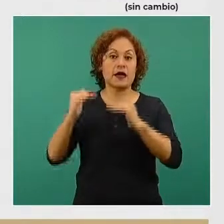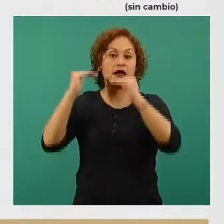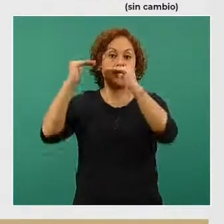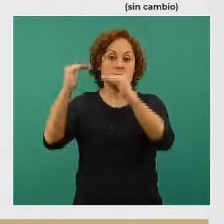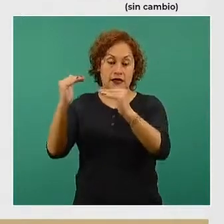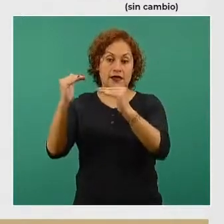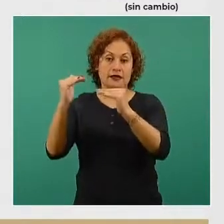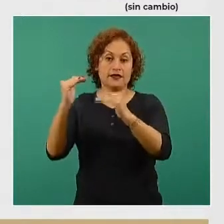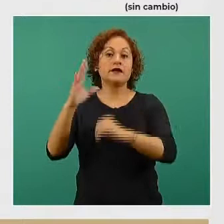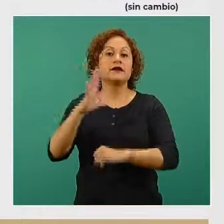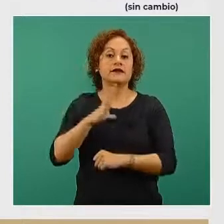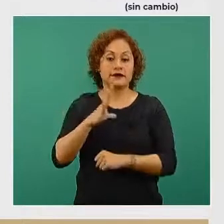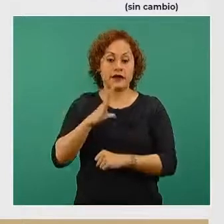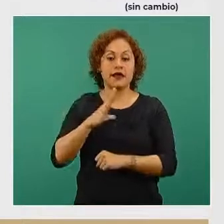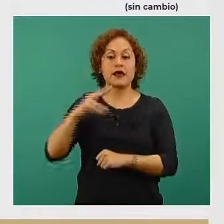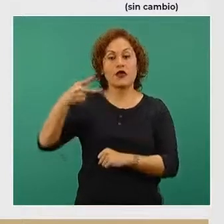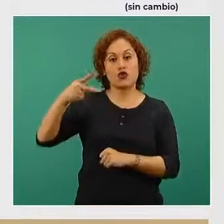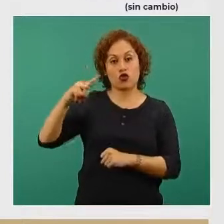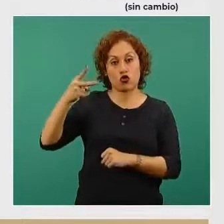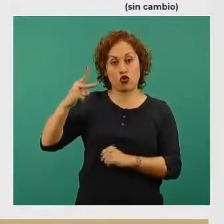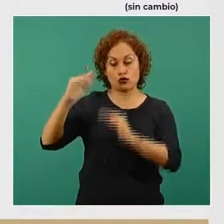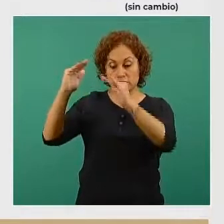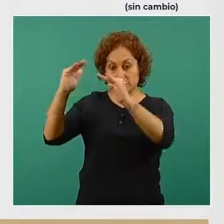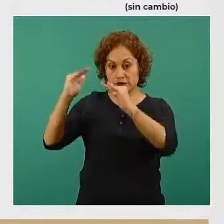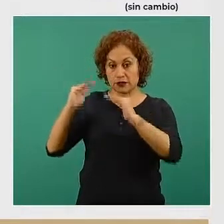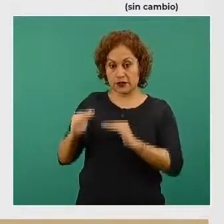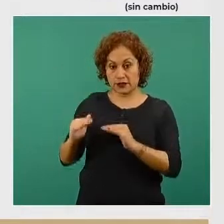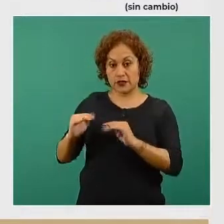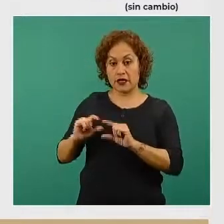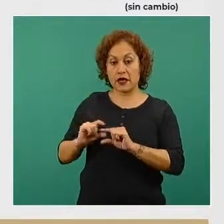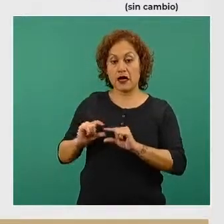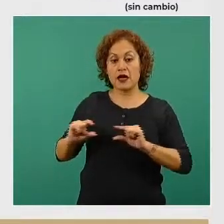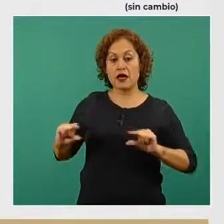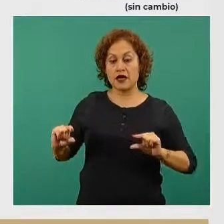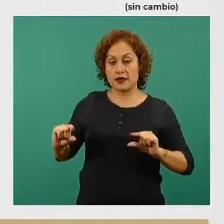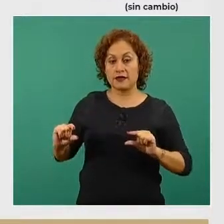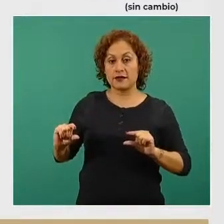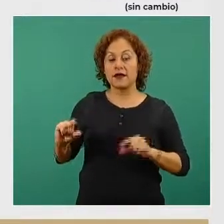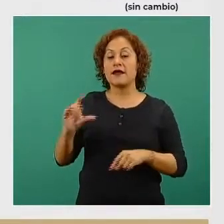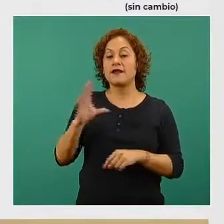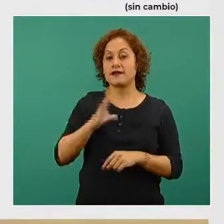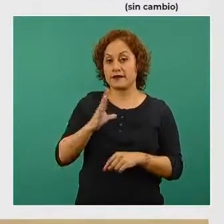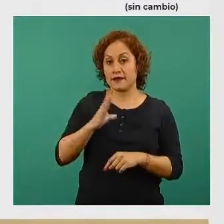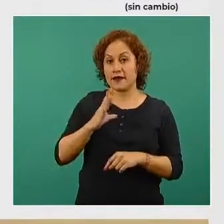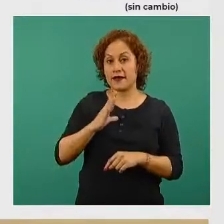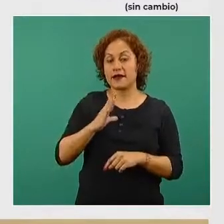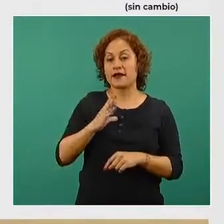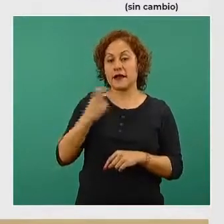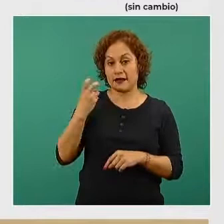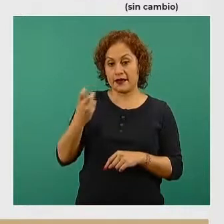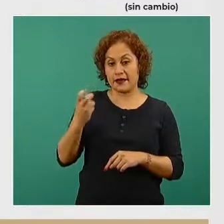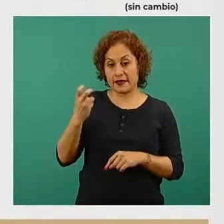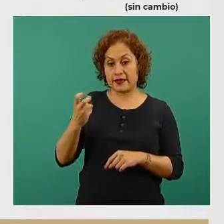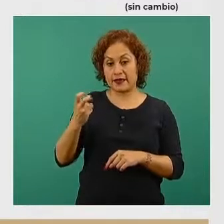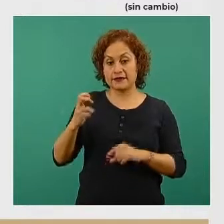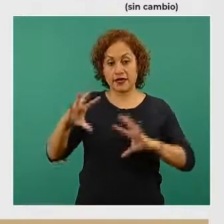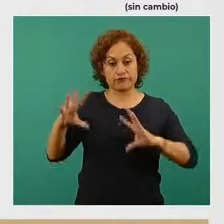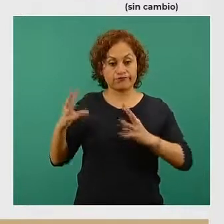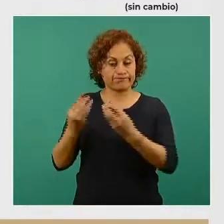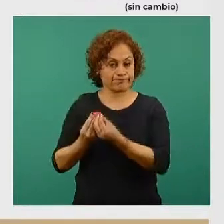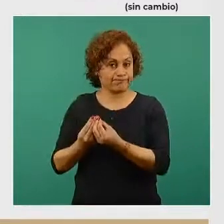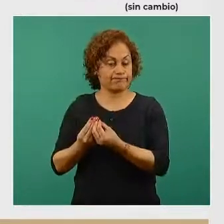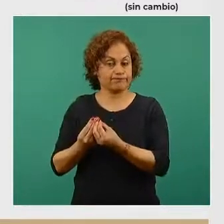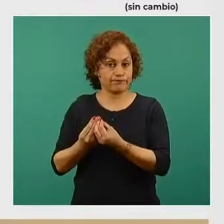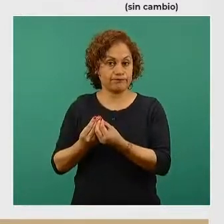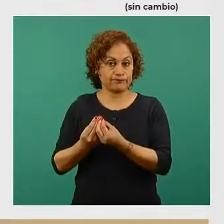el total de ambas camas, y en las dos curvas que están en la parte inferior, una de ellas muy parecida al total, podemos ver